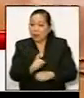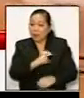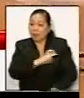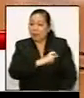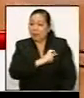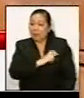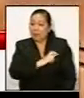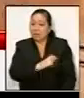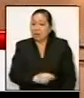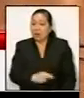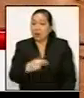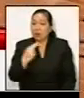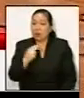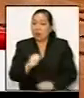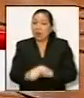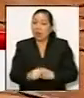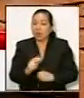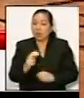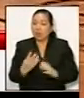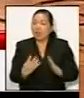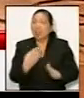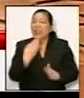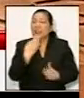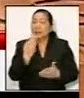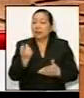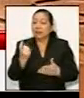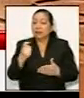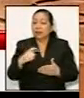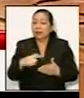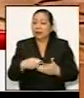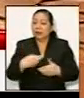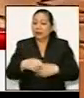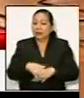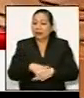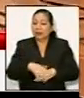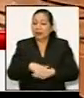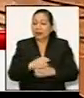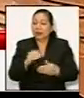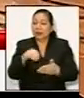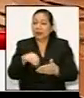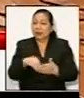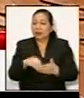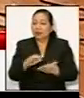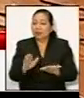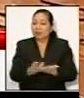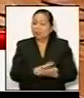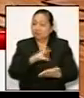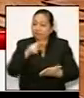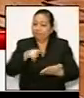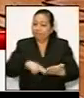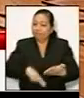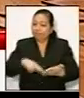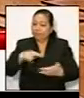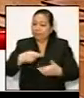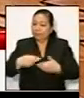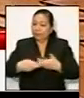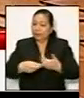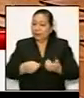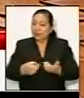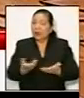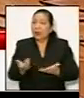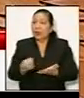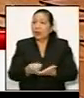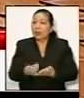de noviembre de 2014 y quienes intervinieron en su proceso de elaboración se inició en previsión de producción y